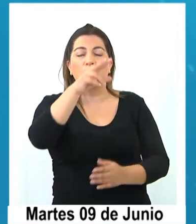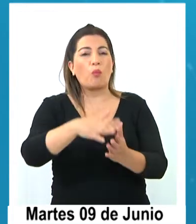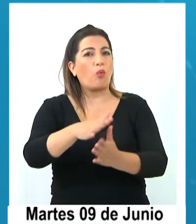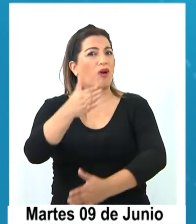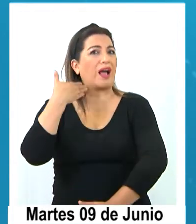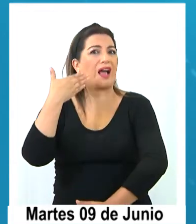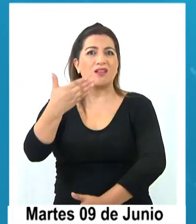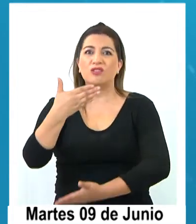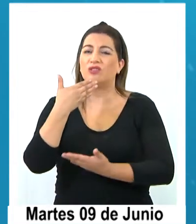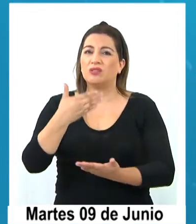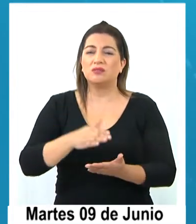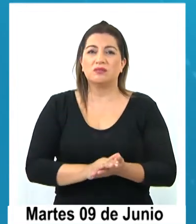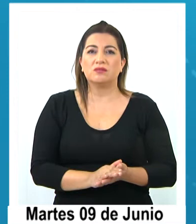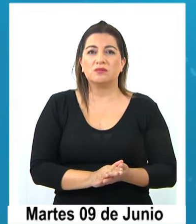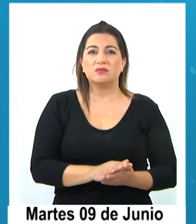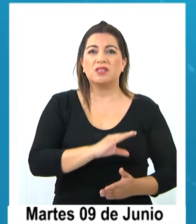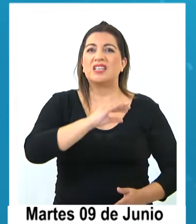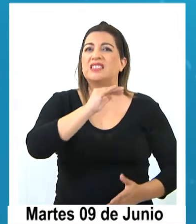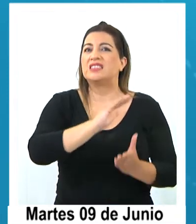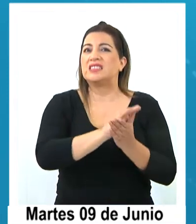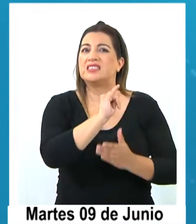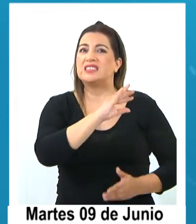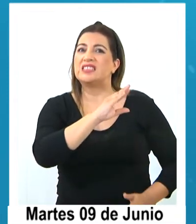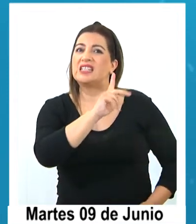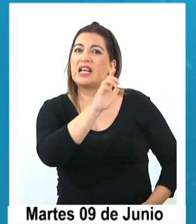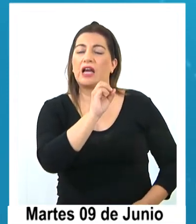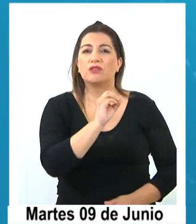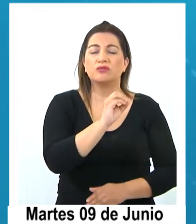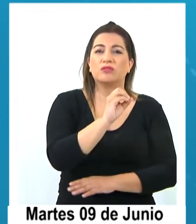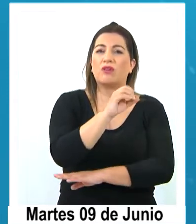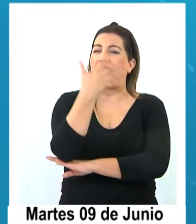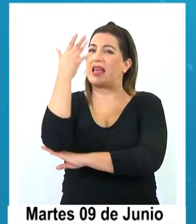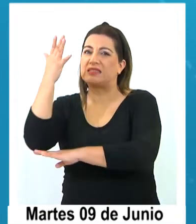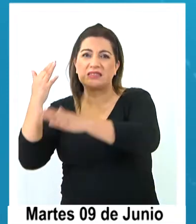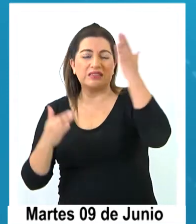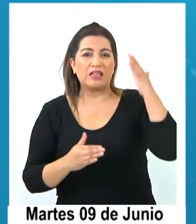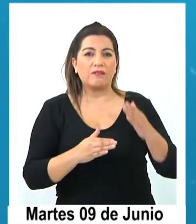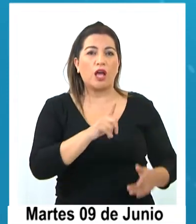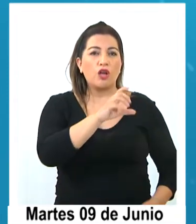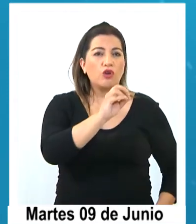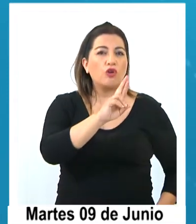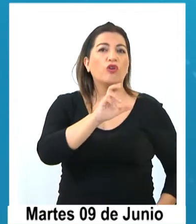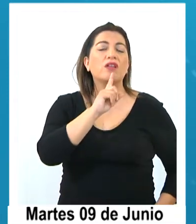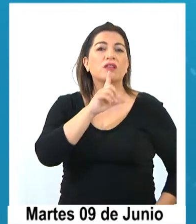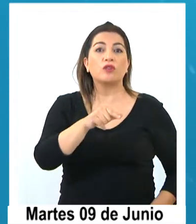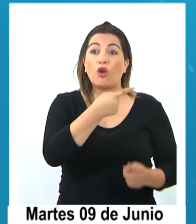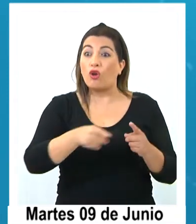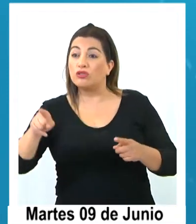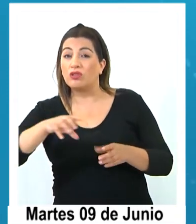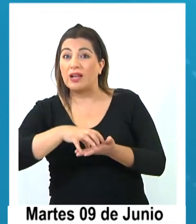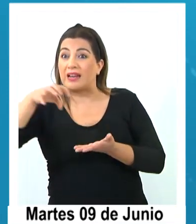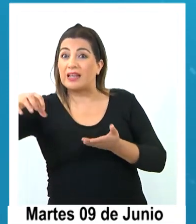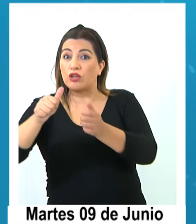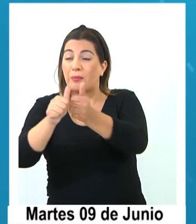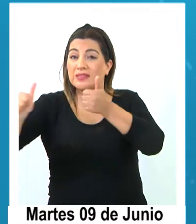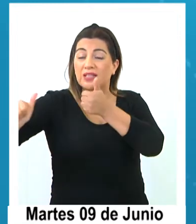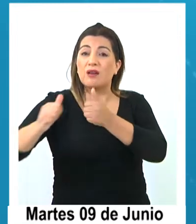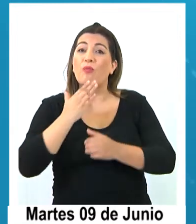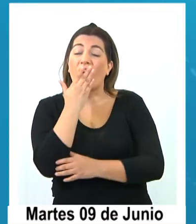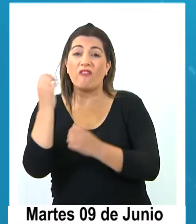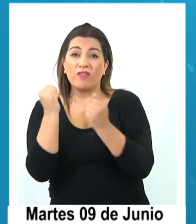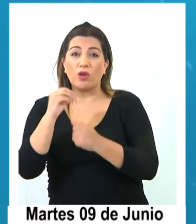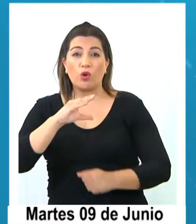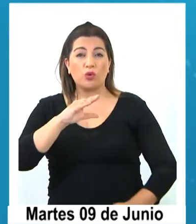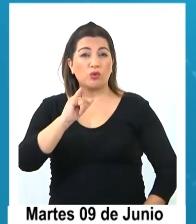mucho calor, Piura, Chiclayo, La Selva, Loreto, pero Cusco, las zonas, las regiones de la